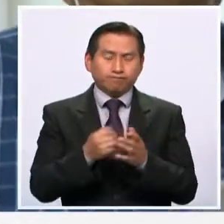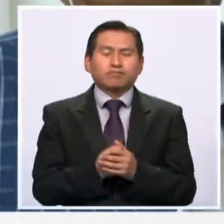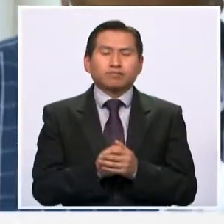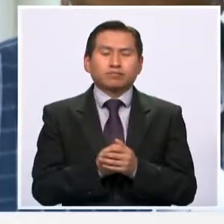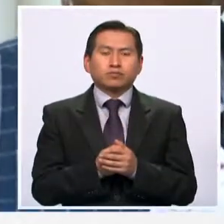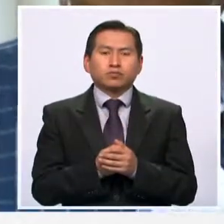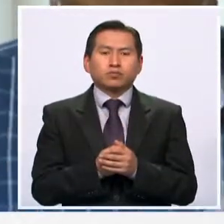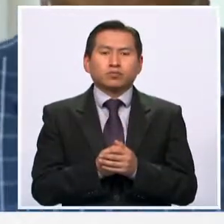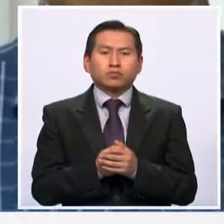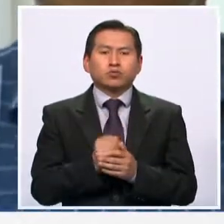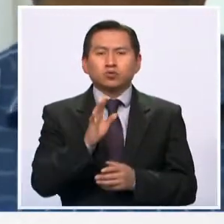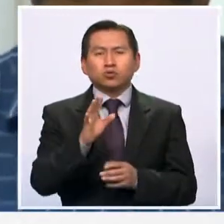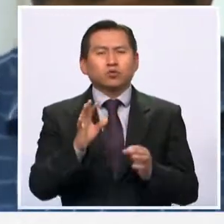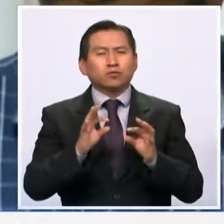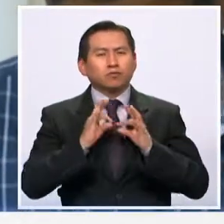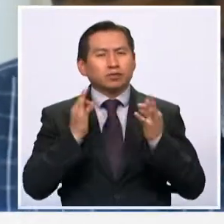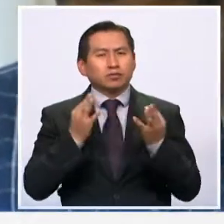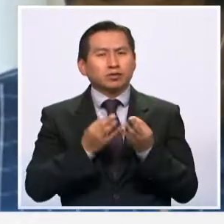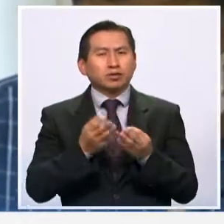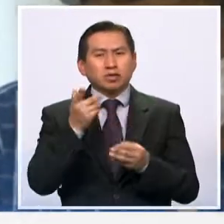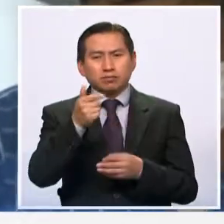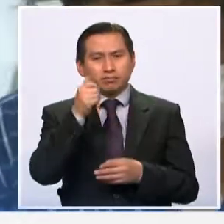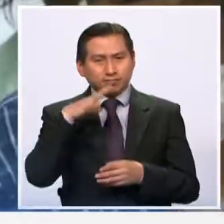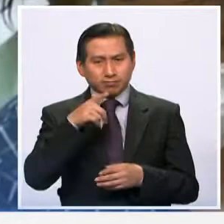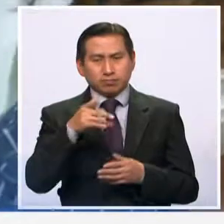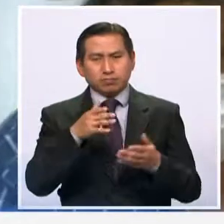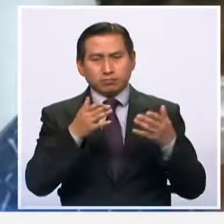familia de la que en vida fue la señora.